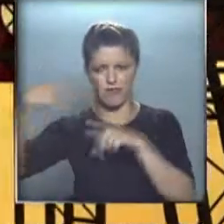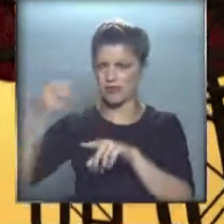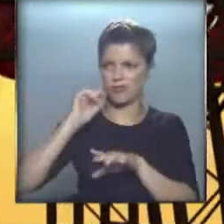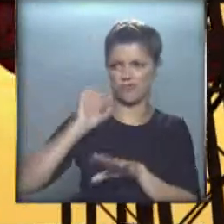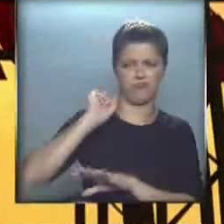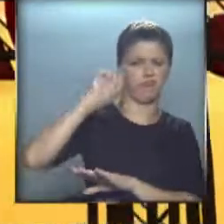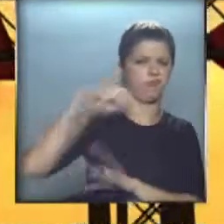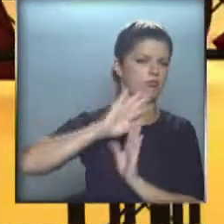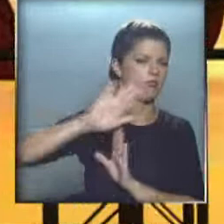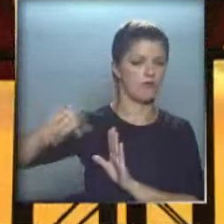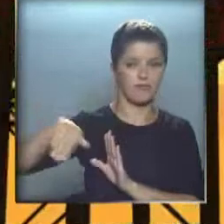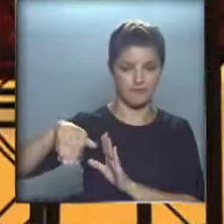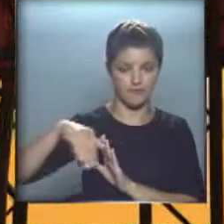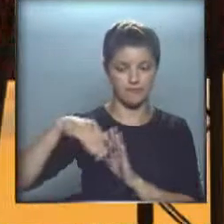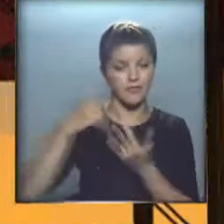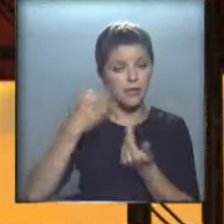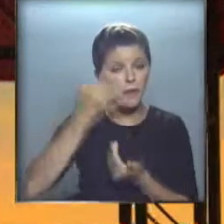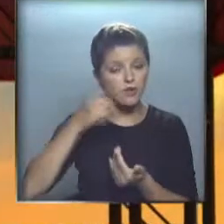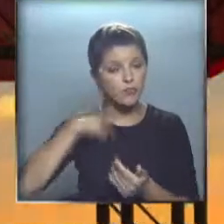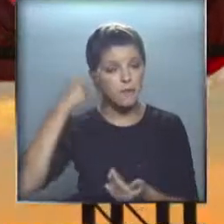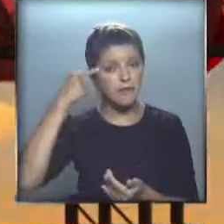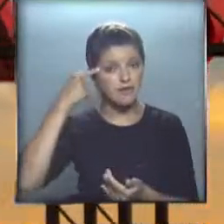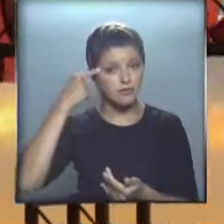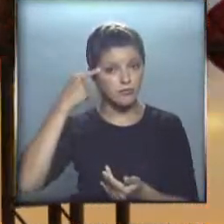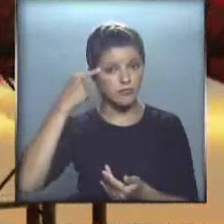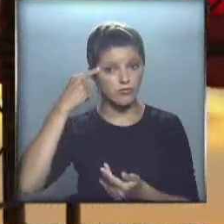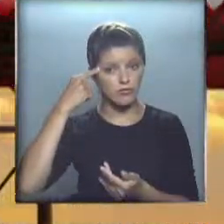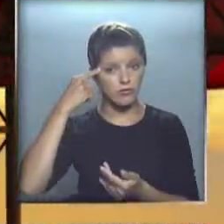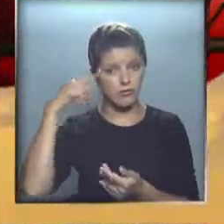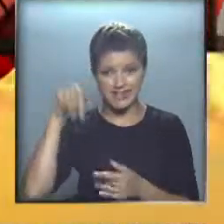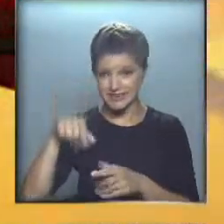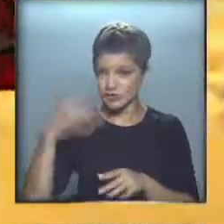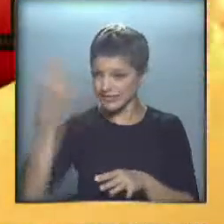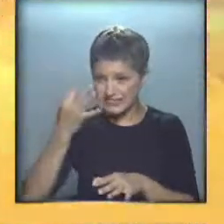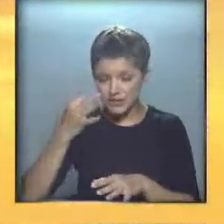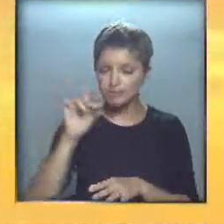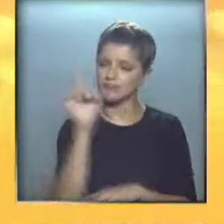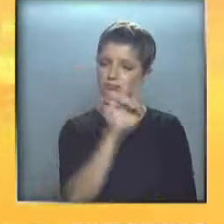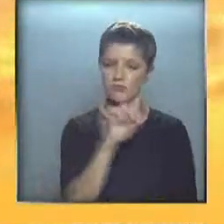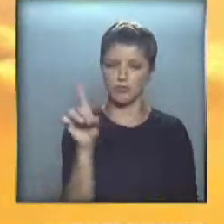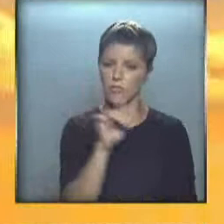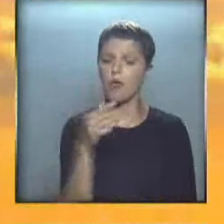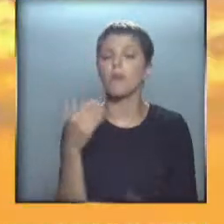lado, ¿no? Y sinceramente yo no creo que sea totalmente cierto así, ya que